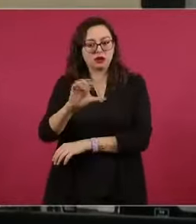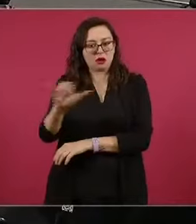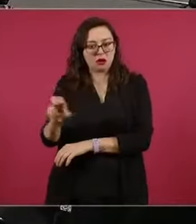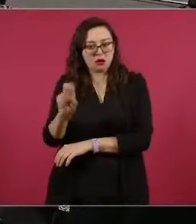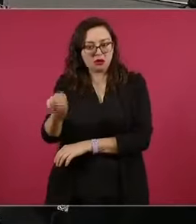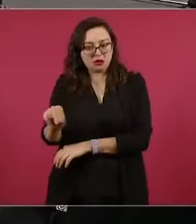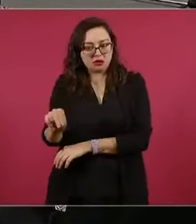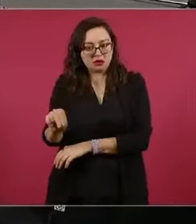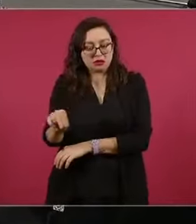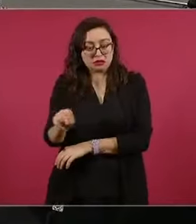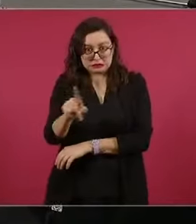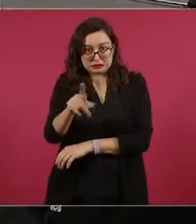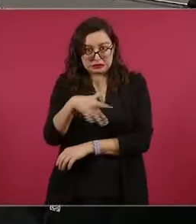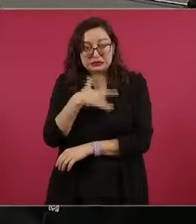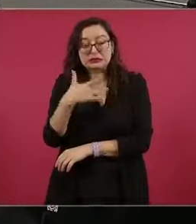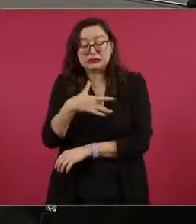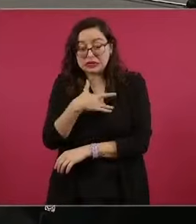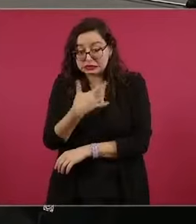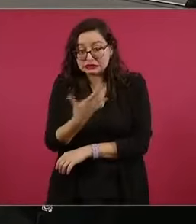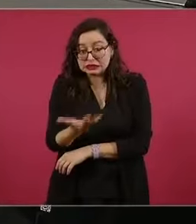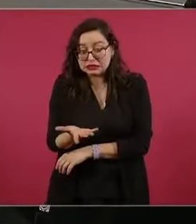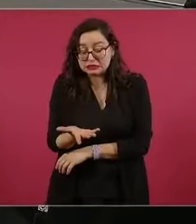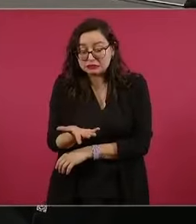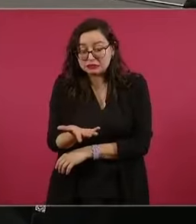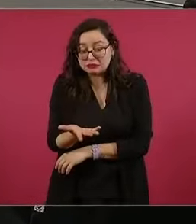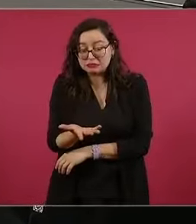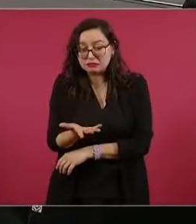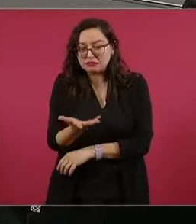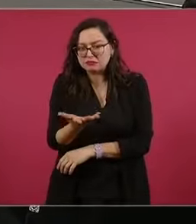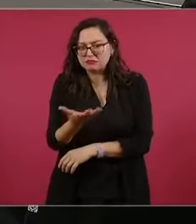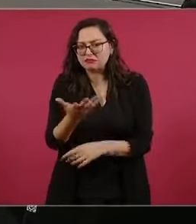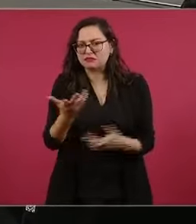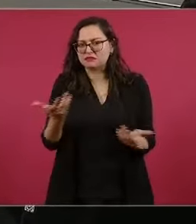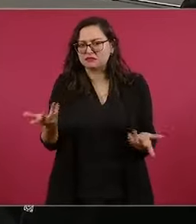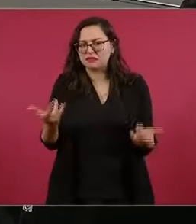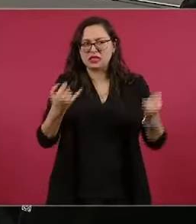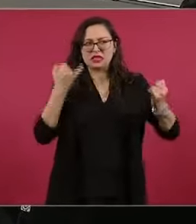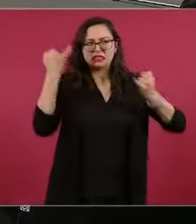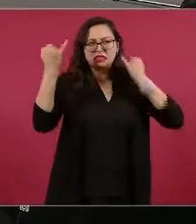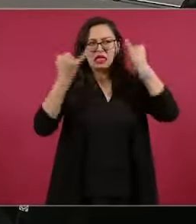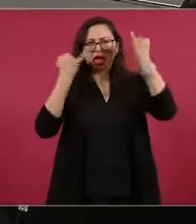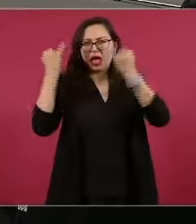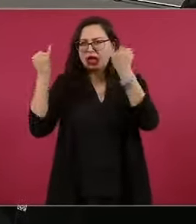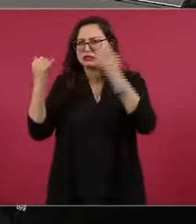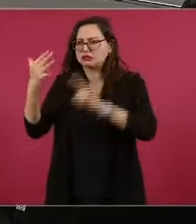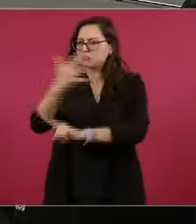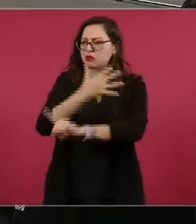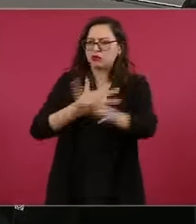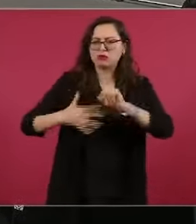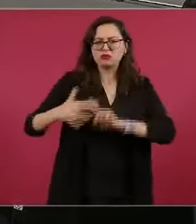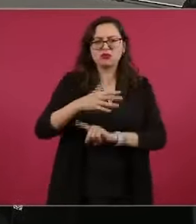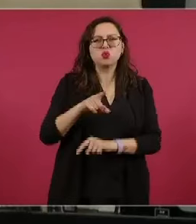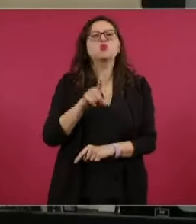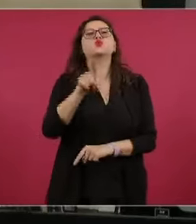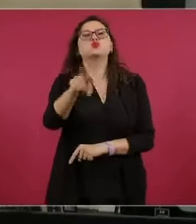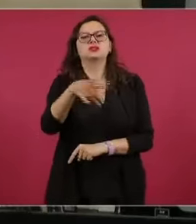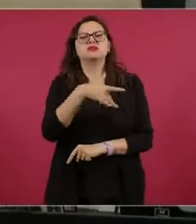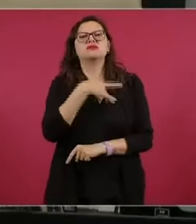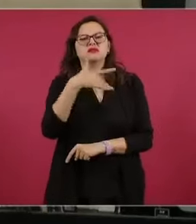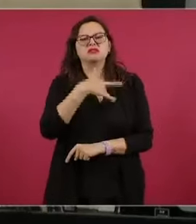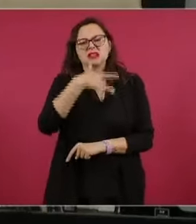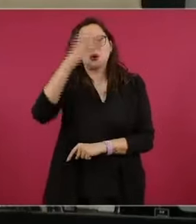¿Usted cómo visualiza precisamente toda esta serie de factores, toda esta serie de